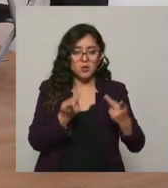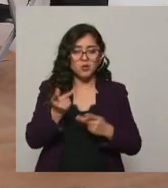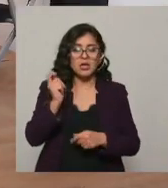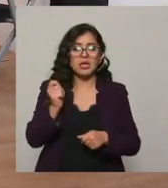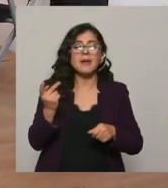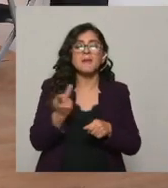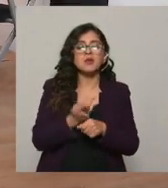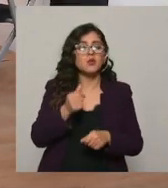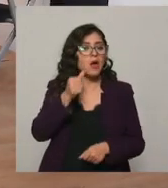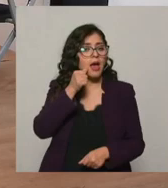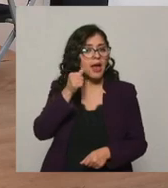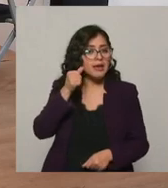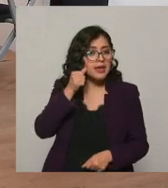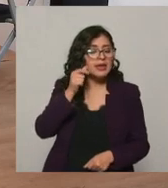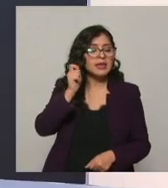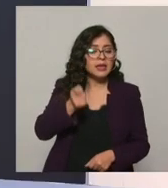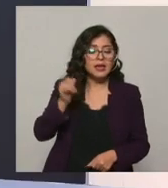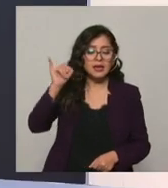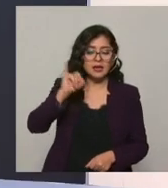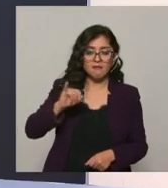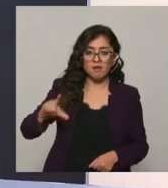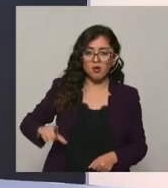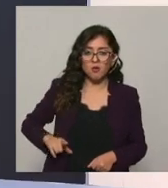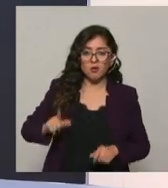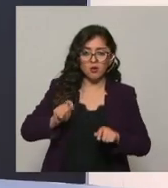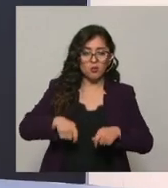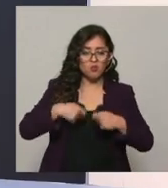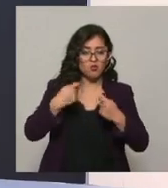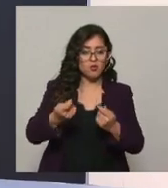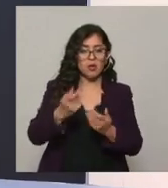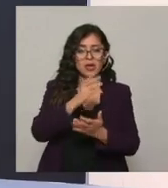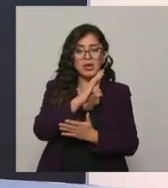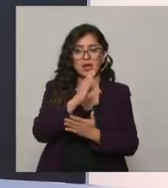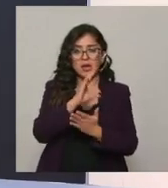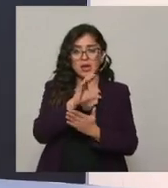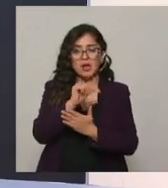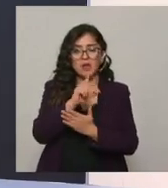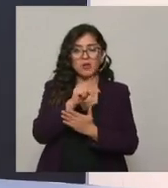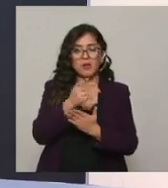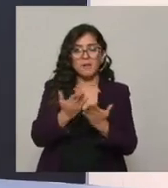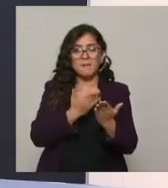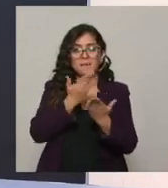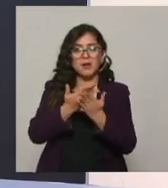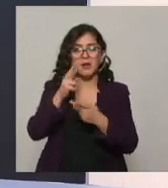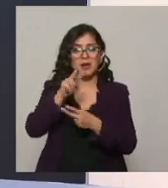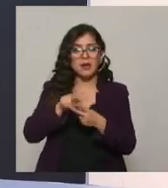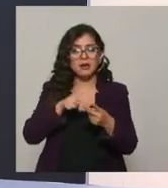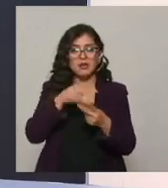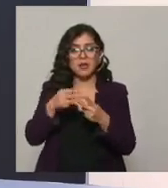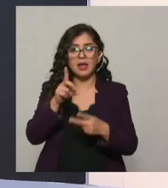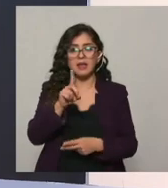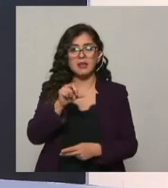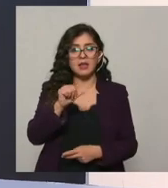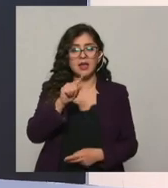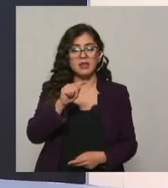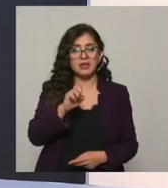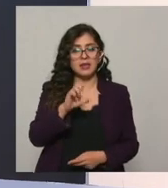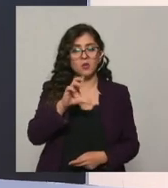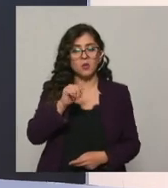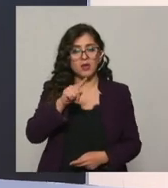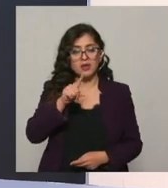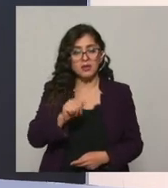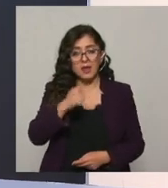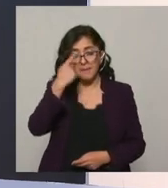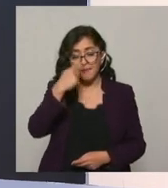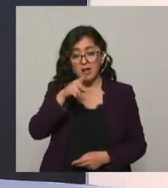la jefa de gobierno Claudia Sheinbaum Pardo dio a conocer una campaña con el hashtag Date Cuenta que busca visibilizar los casos de